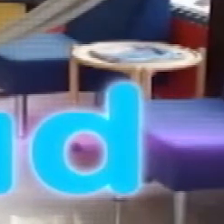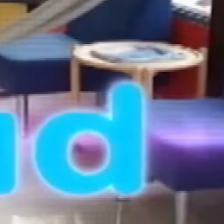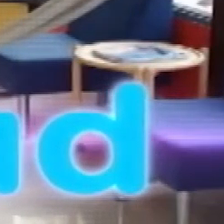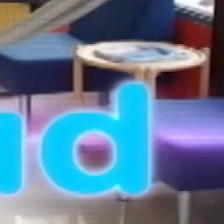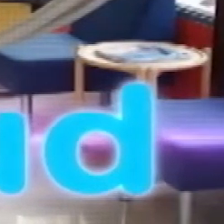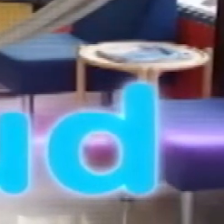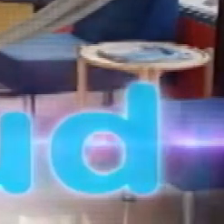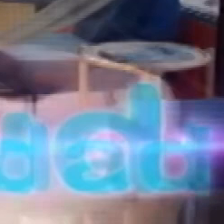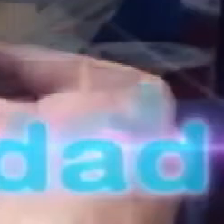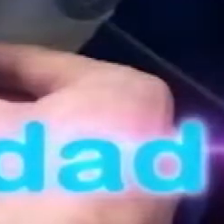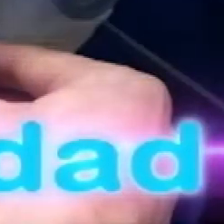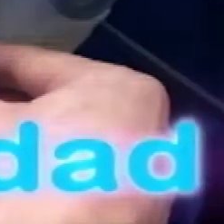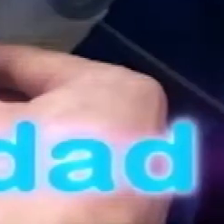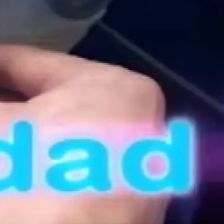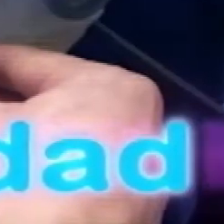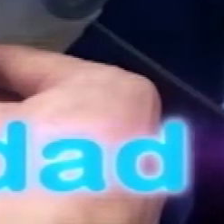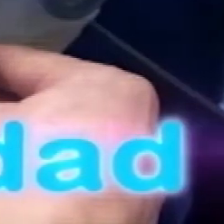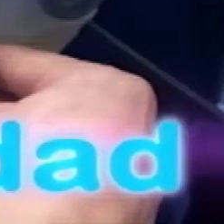exactitud,